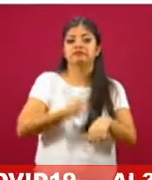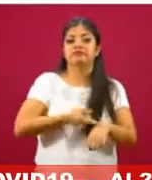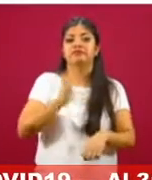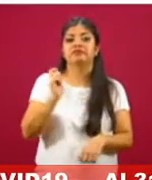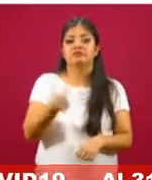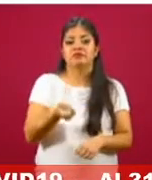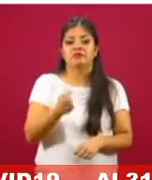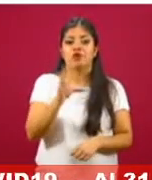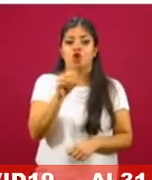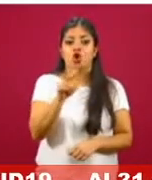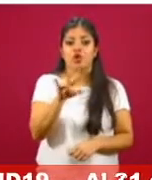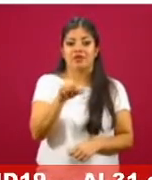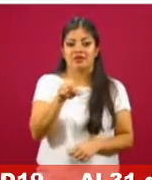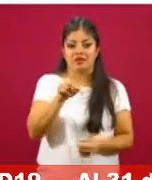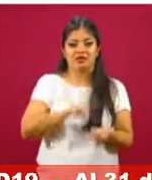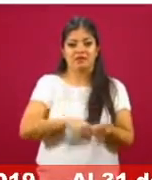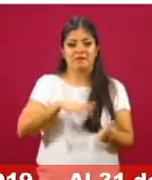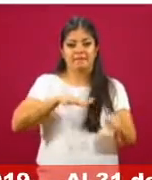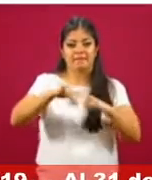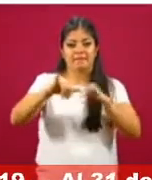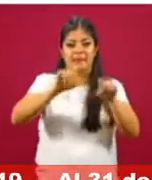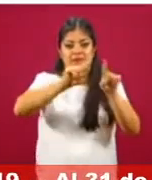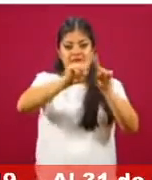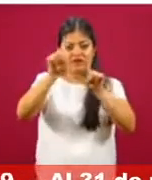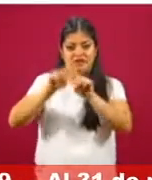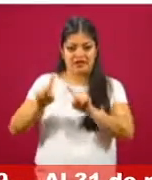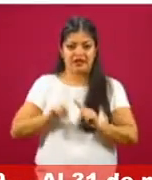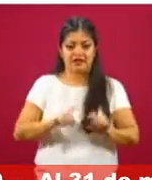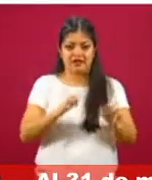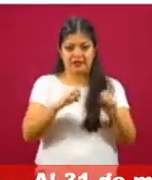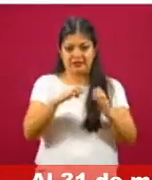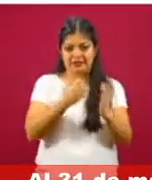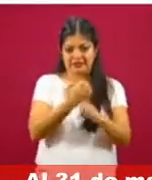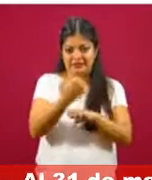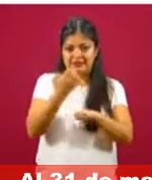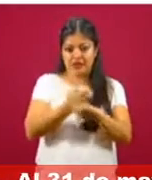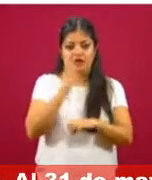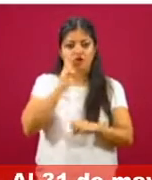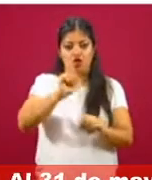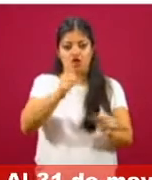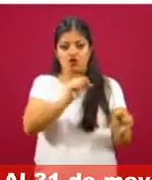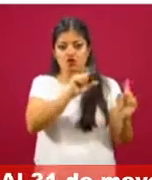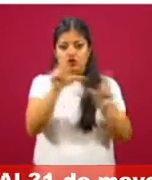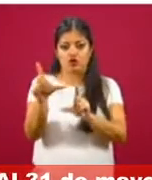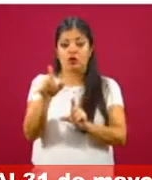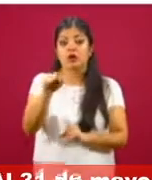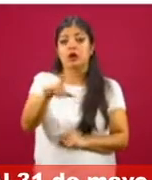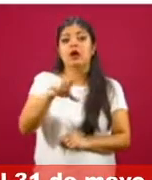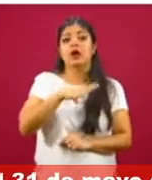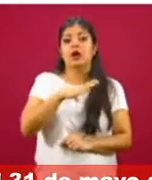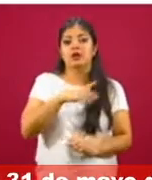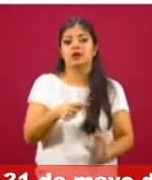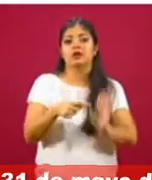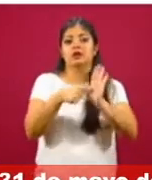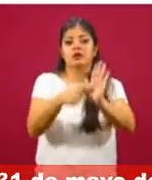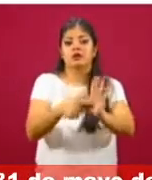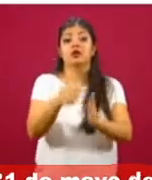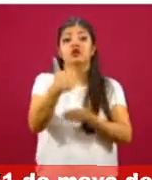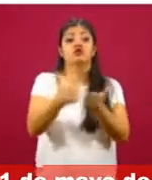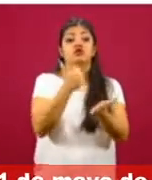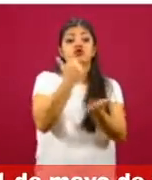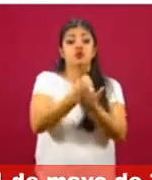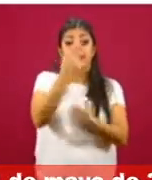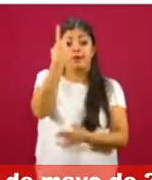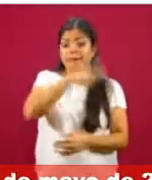distinta distribución según se ve en el mapa y podemos verlo en la siguiente diapositiva en donde se muestra que la Ciudad de